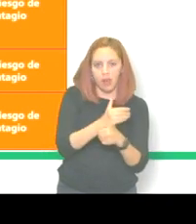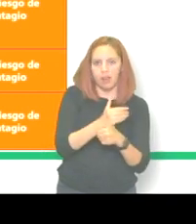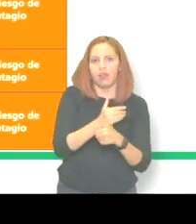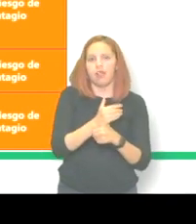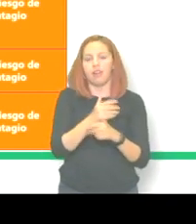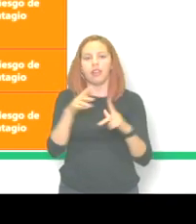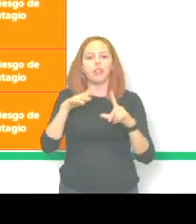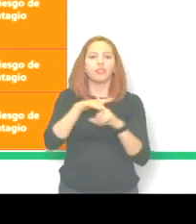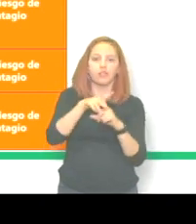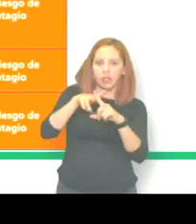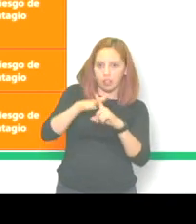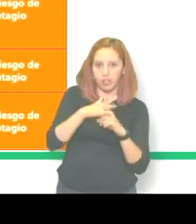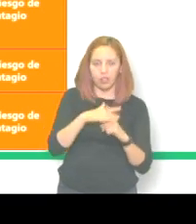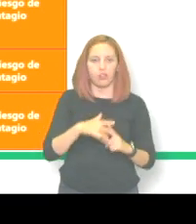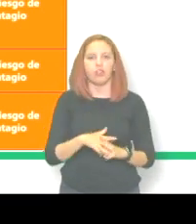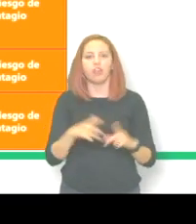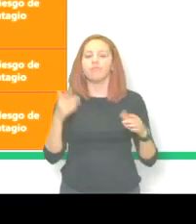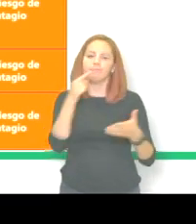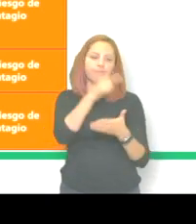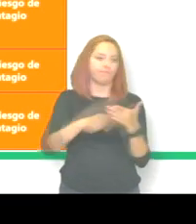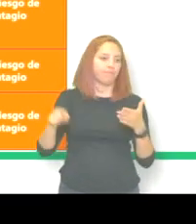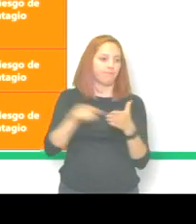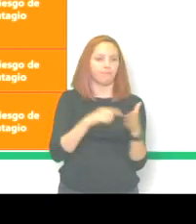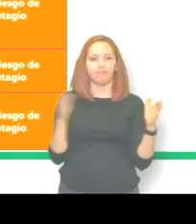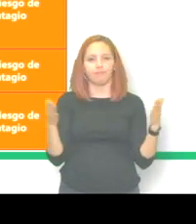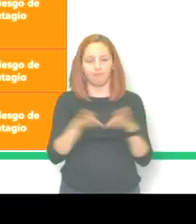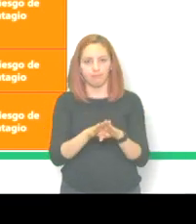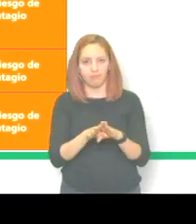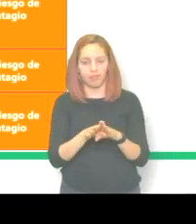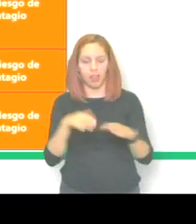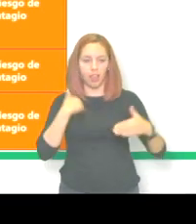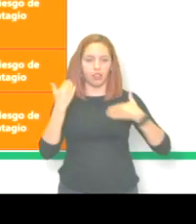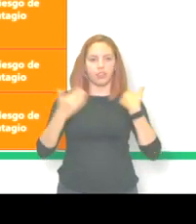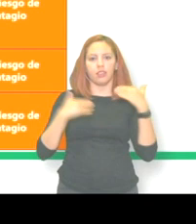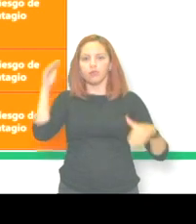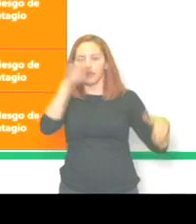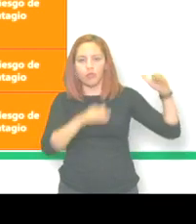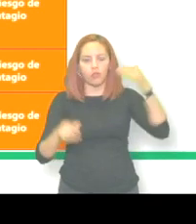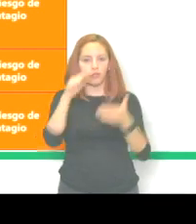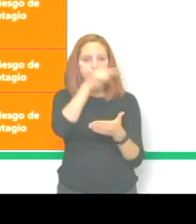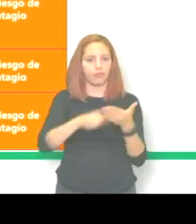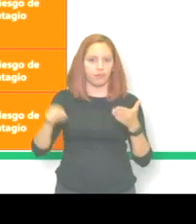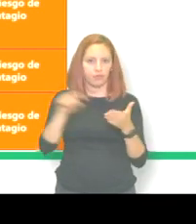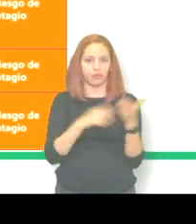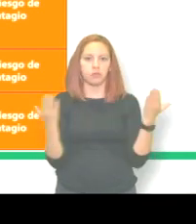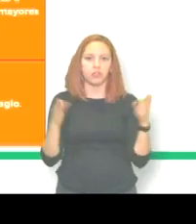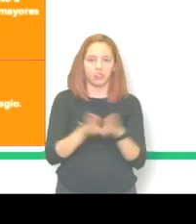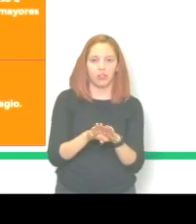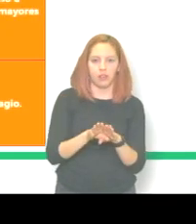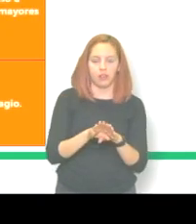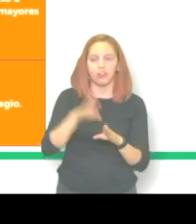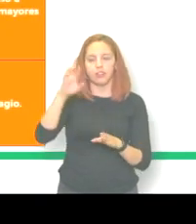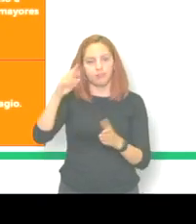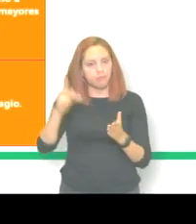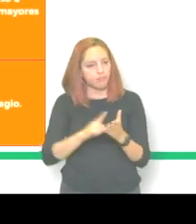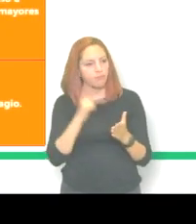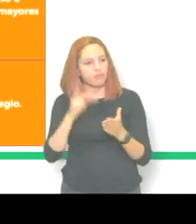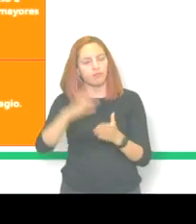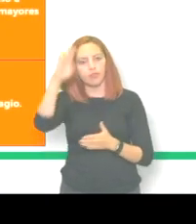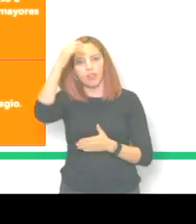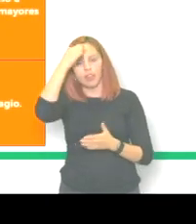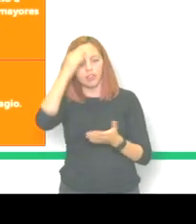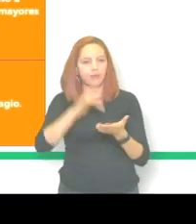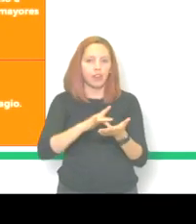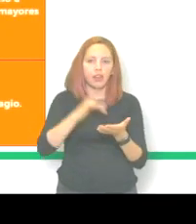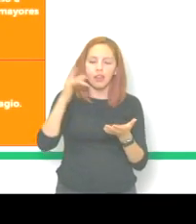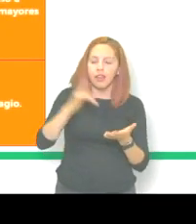cabarets, incluyendo table dance, suspendidos. Centros recreativos y balnearios, suspendidos. Y nuevamente recordarles a ustedes, agradecer a